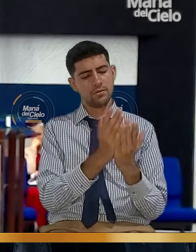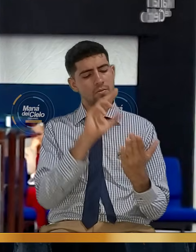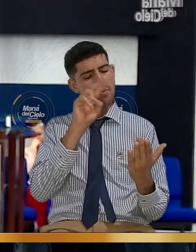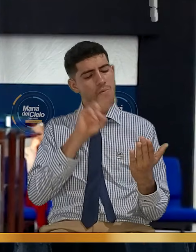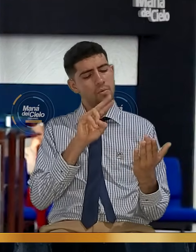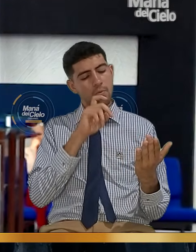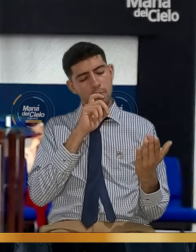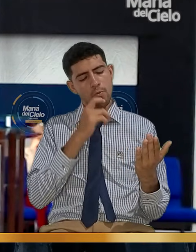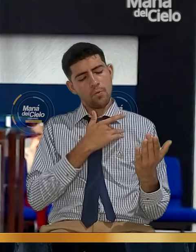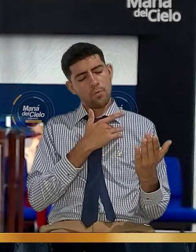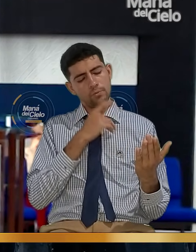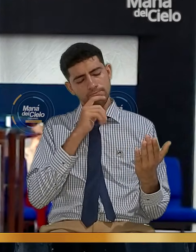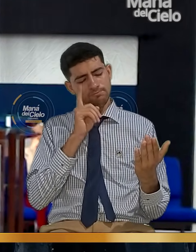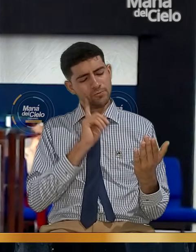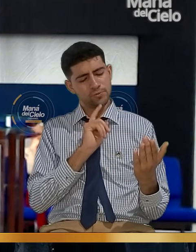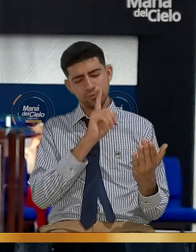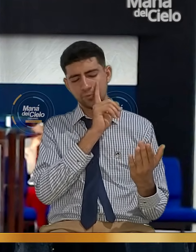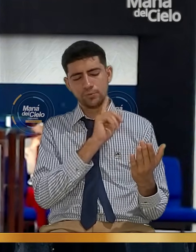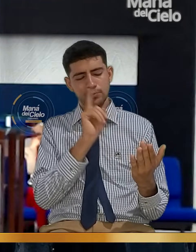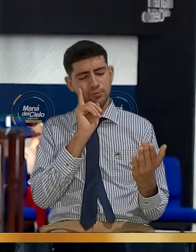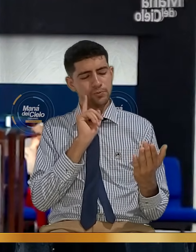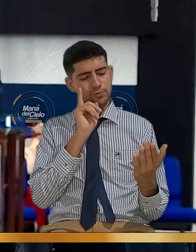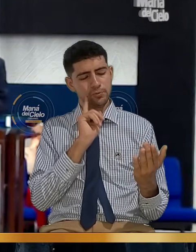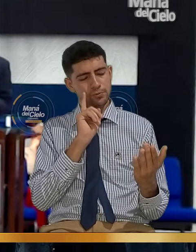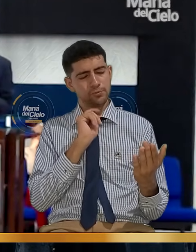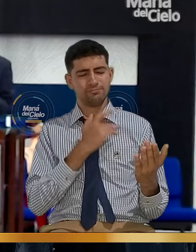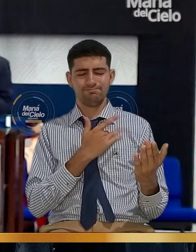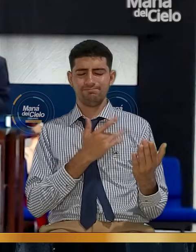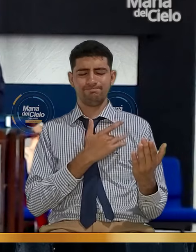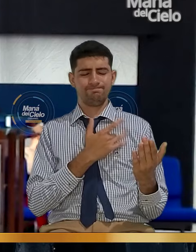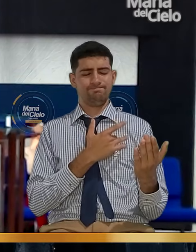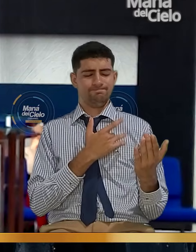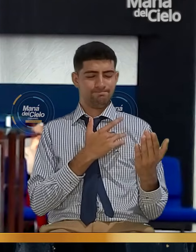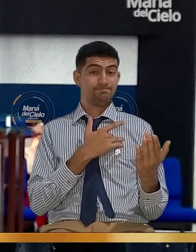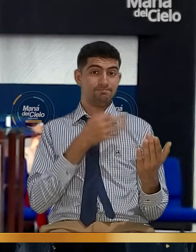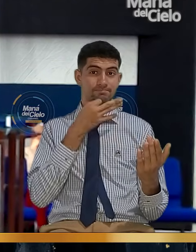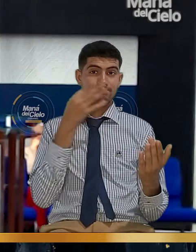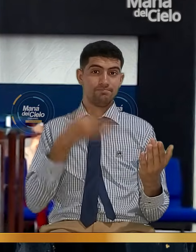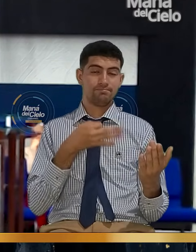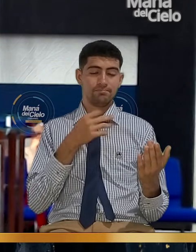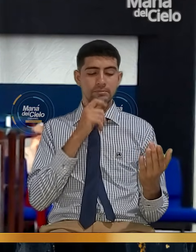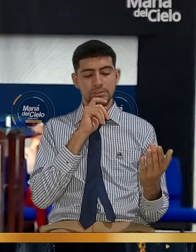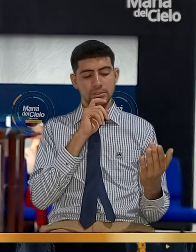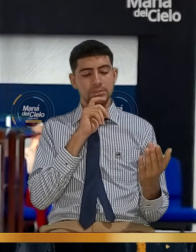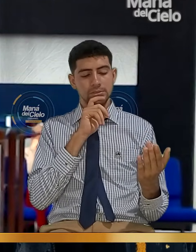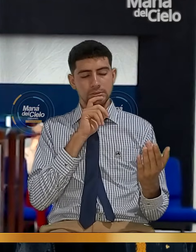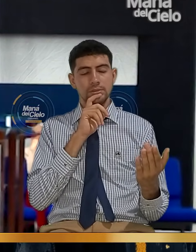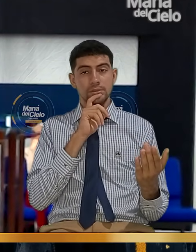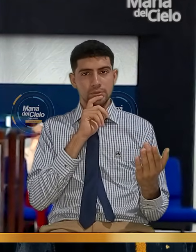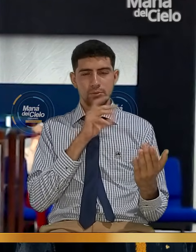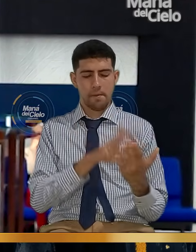Amén. Uno llega un tiempo que hasta leyendo la Biblia llora y caen